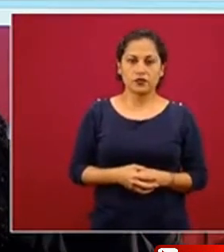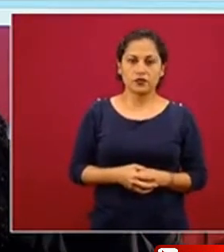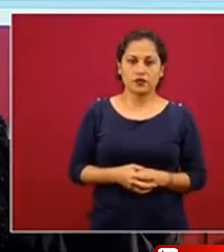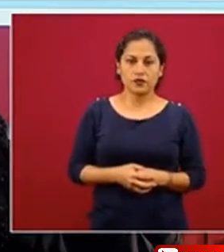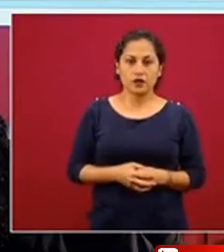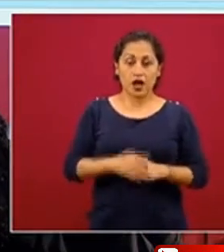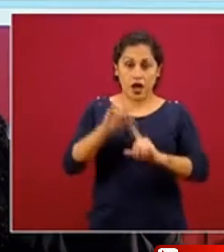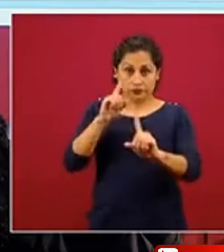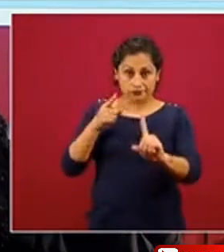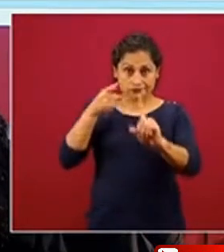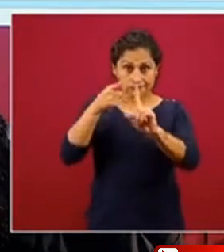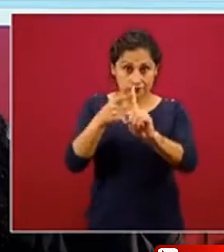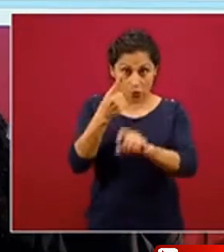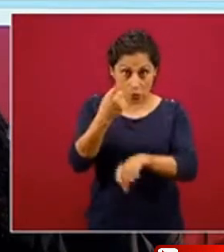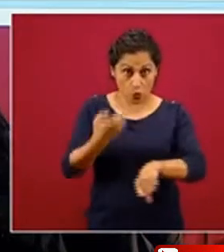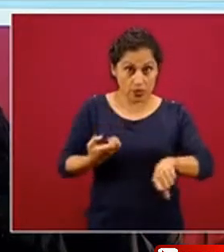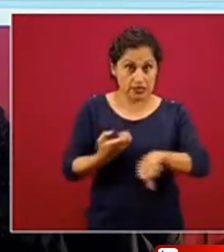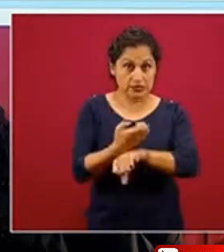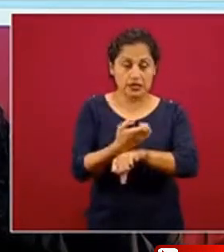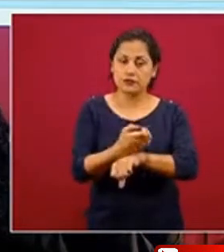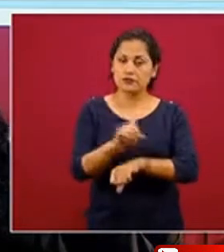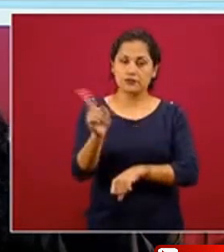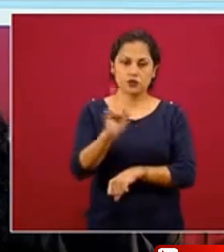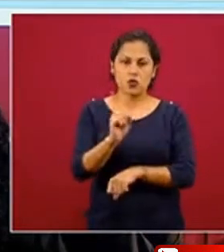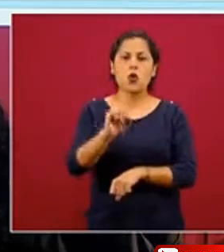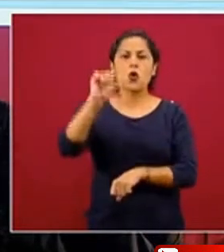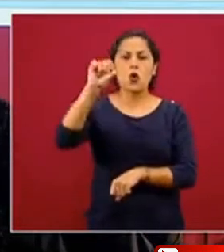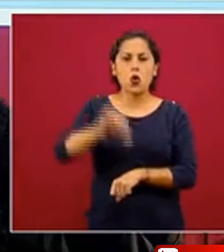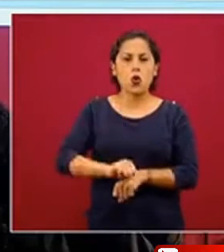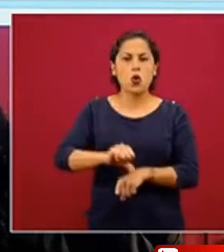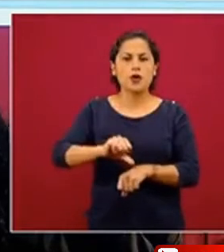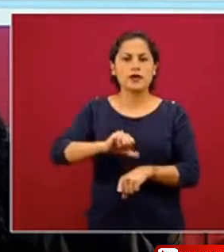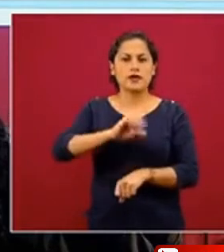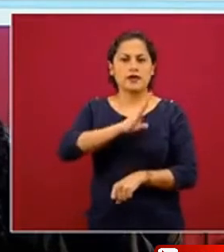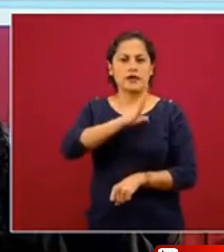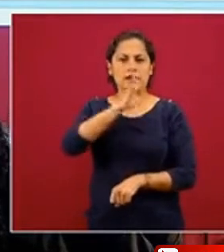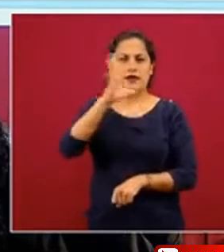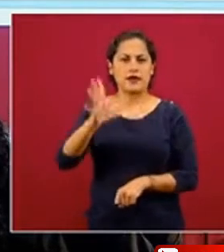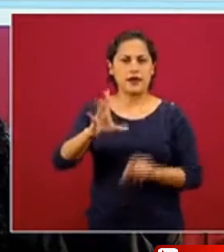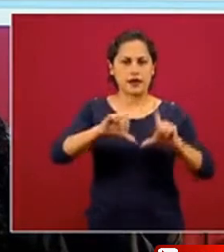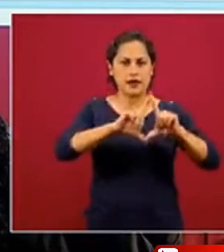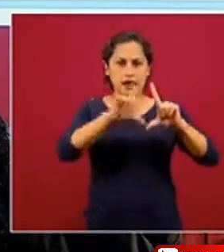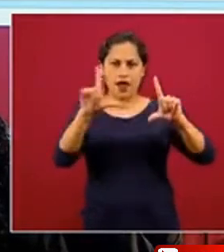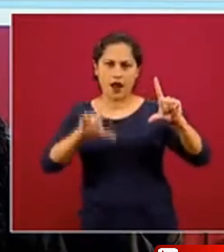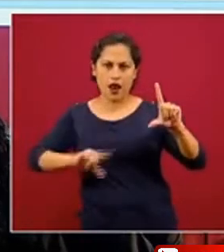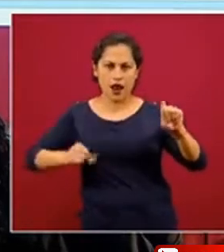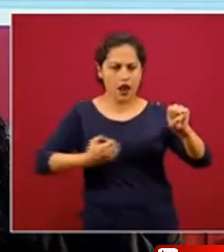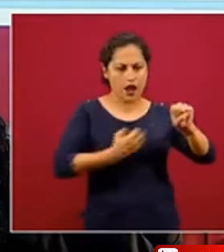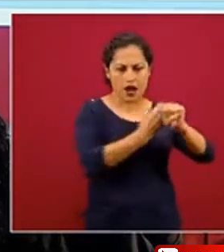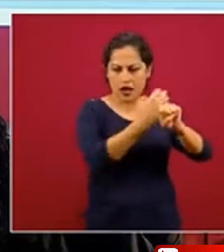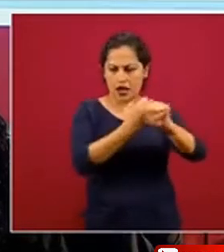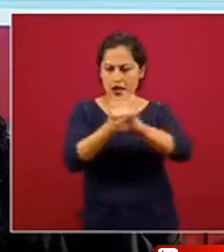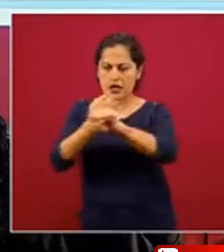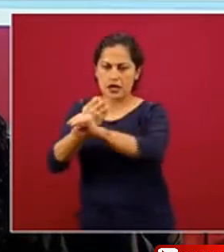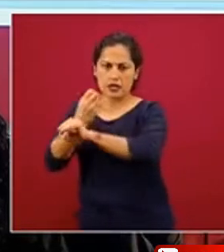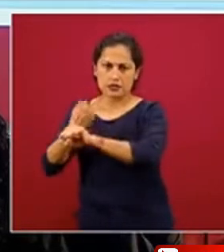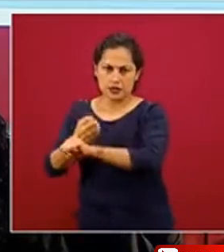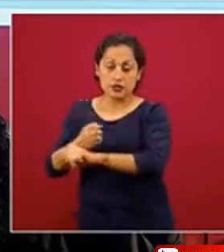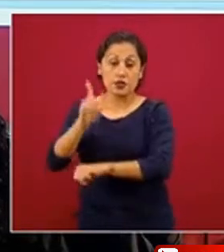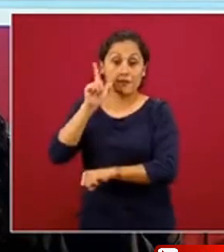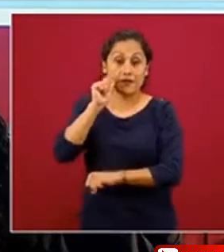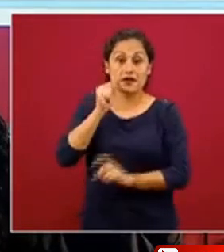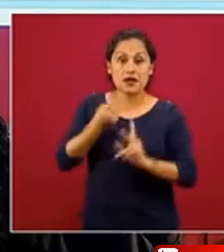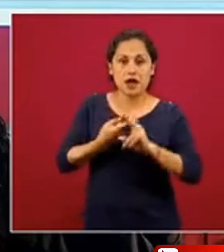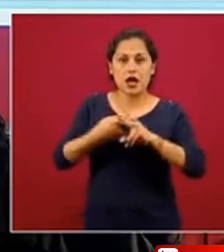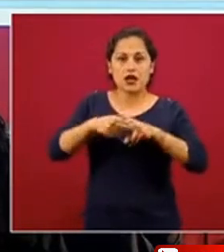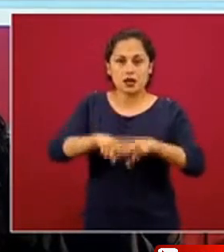algún estado, hoy solamente vamos a presentarlo de manera panorámica y mañana arrancaremos con la panorámica más un